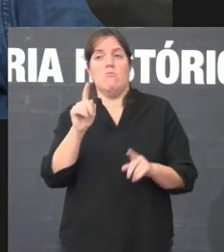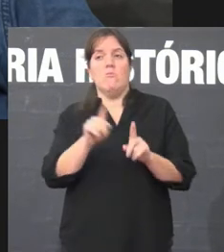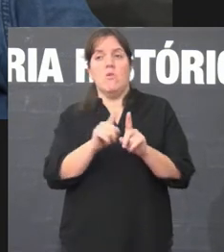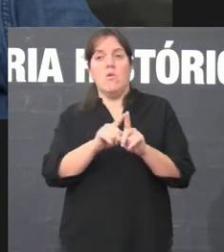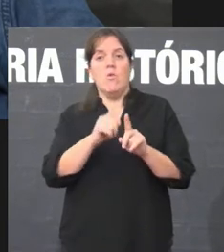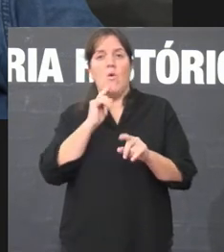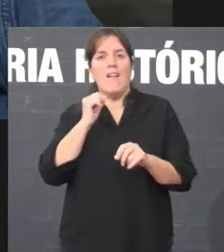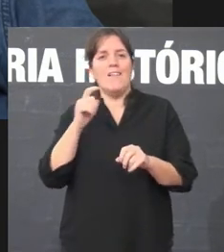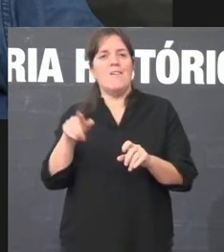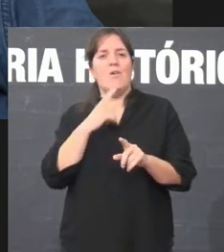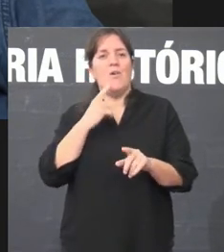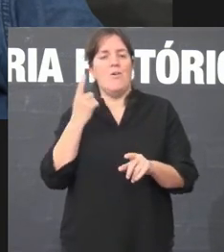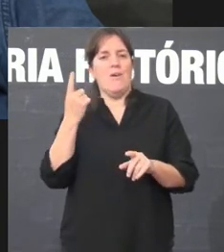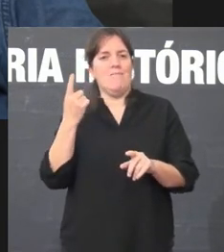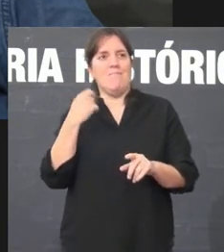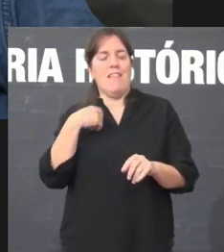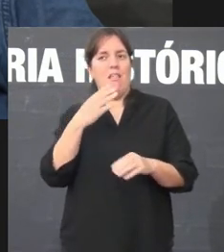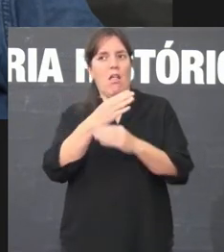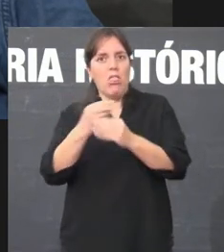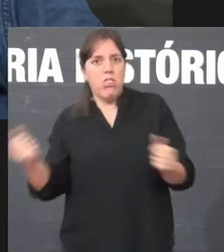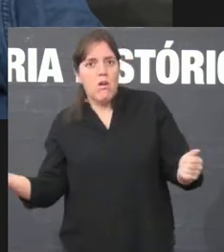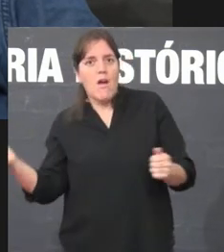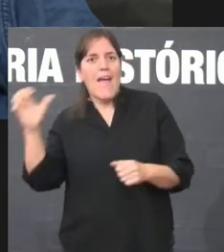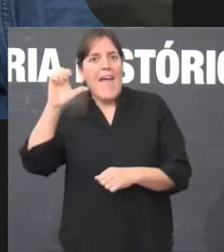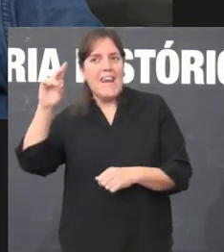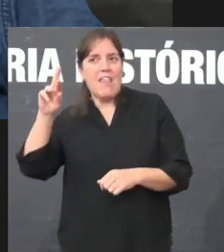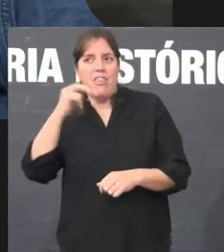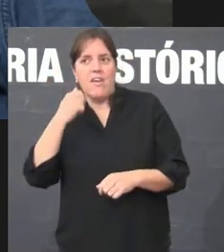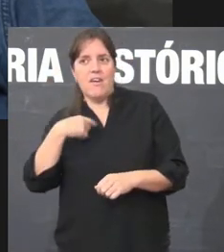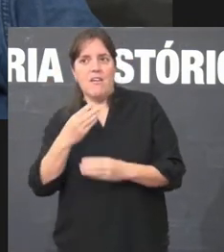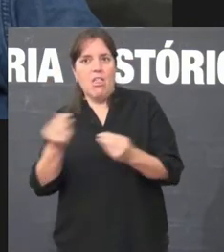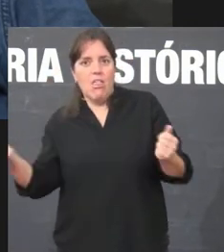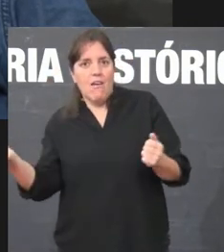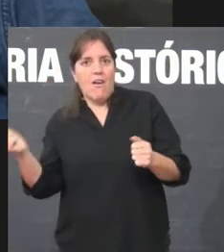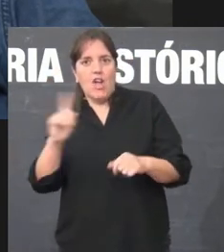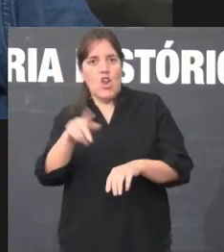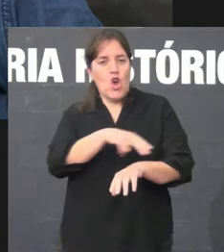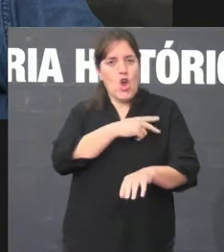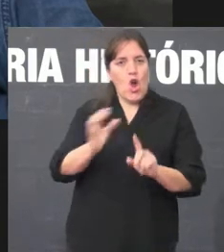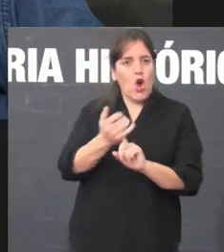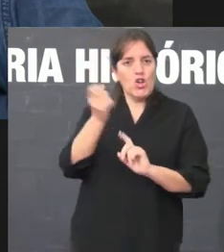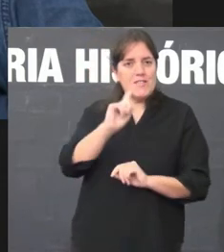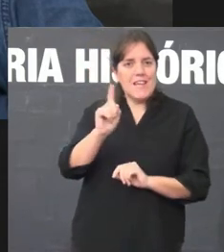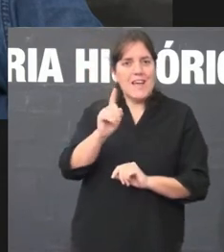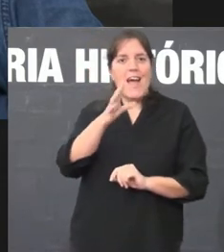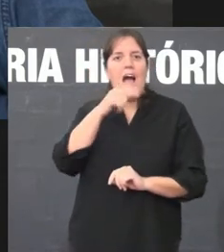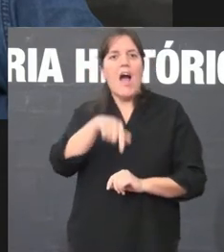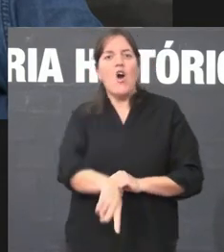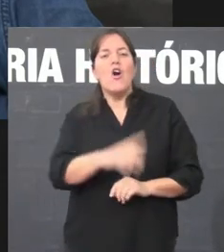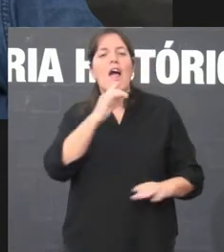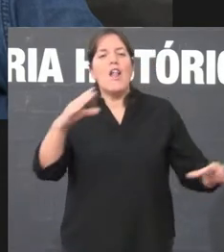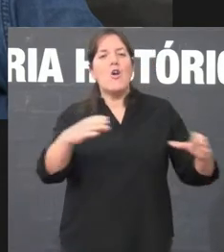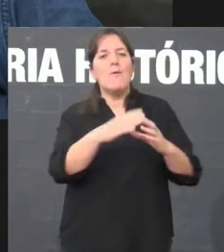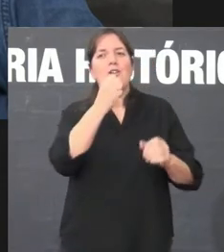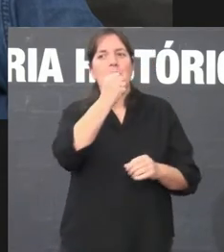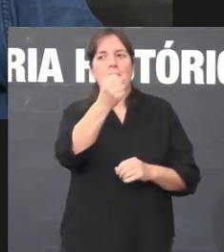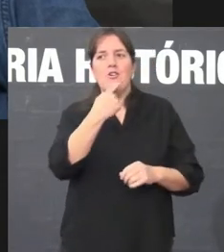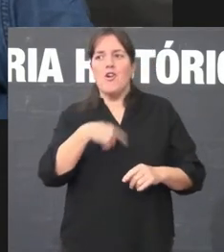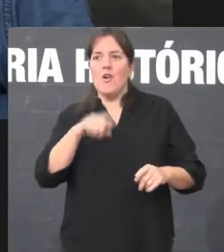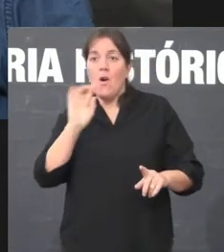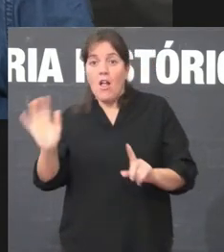Esquerra Republicana, lo ha conseguido el gobierno del señor Pedro Sánchez? Muchas